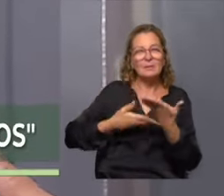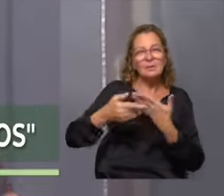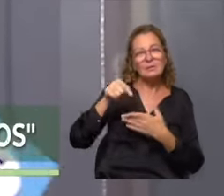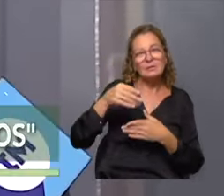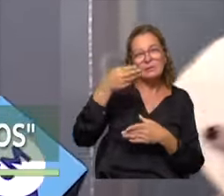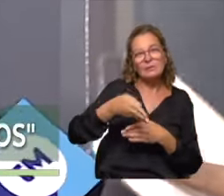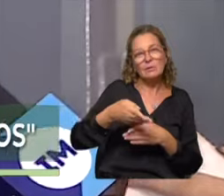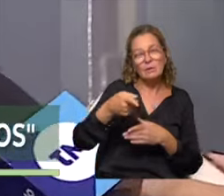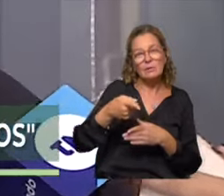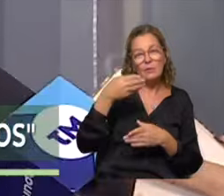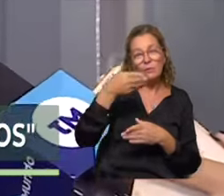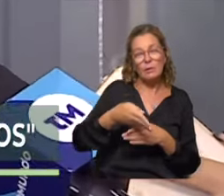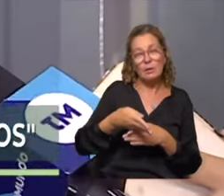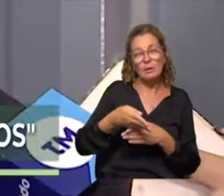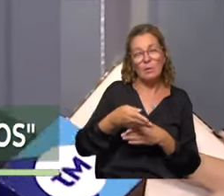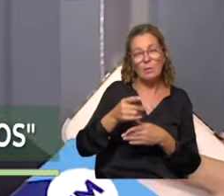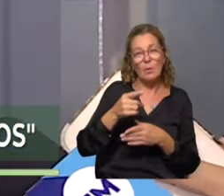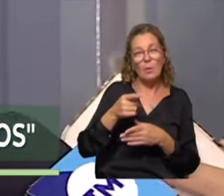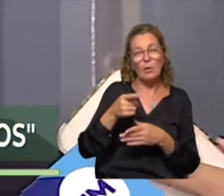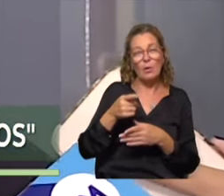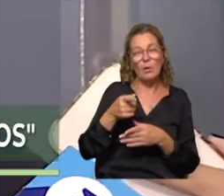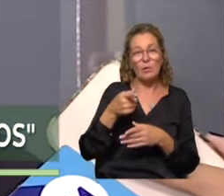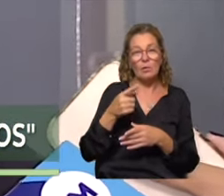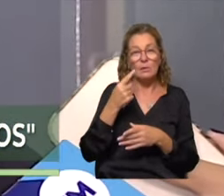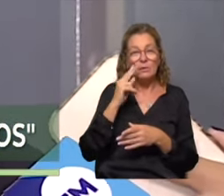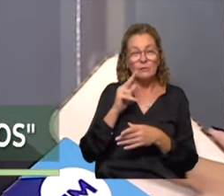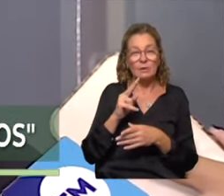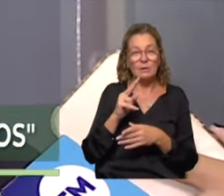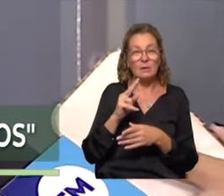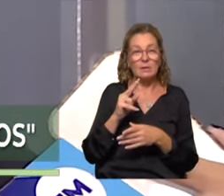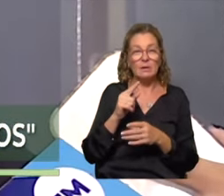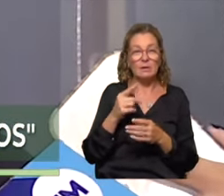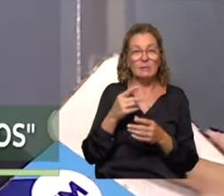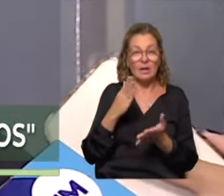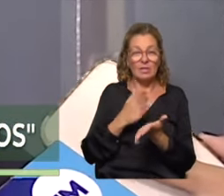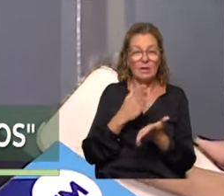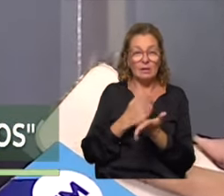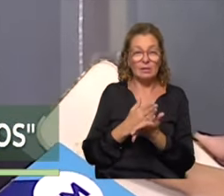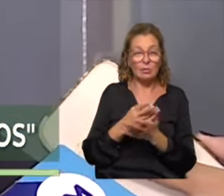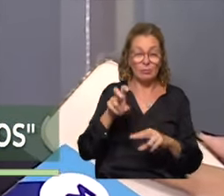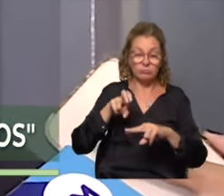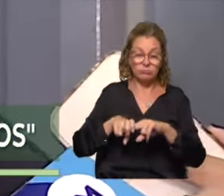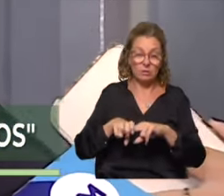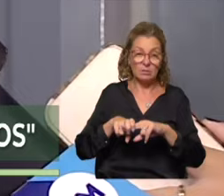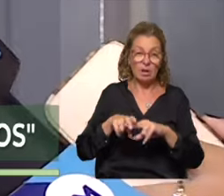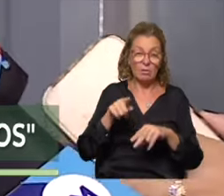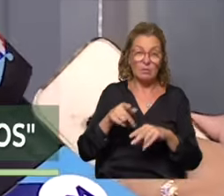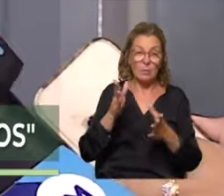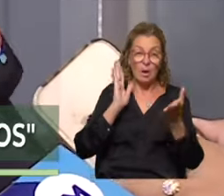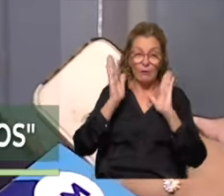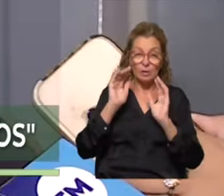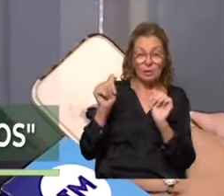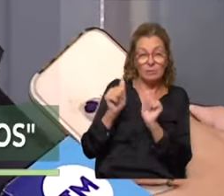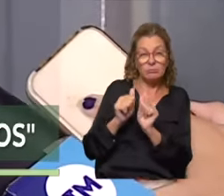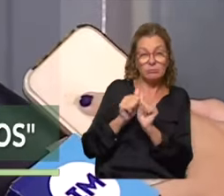audiencia? Sí, él participó como público en la audiencia, como víctima tiene derecho estaba asistido incluso por una abogada,